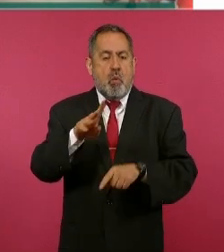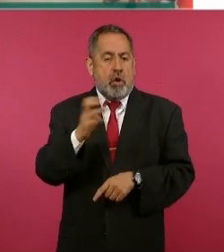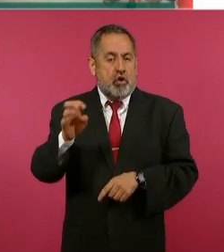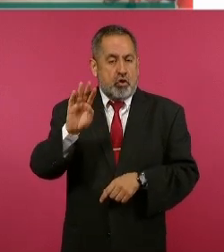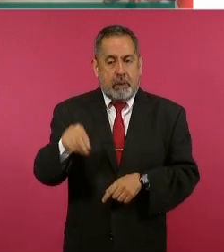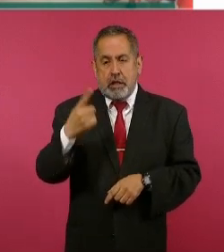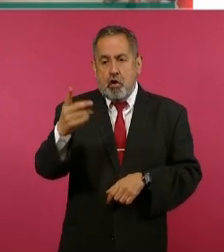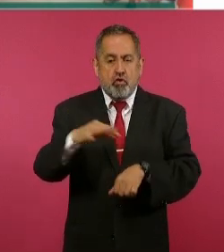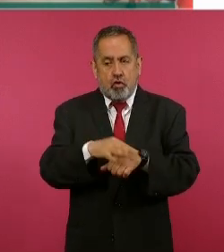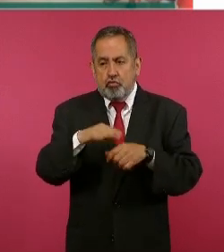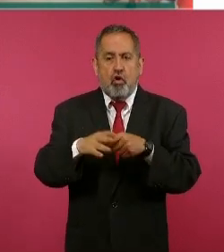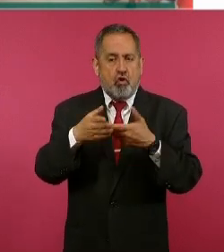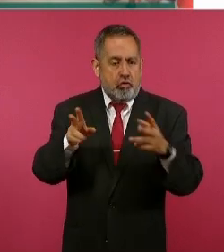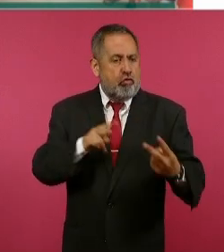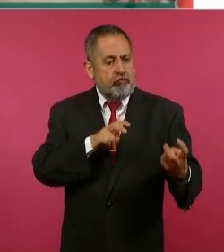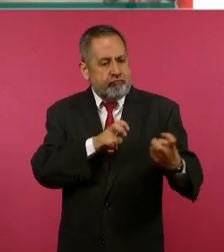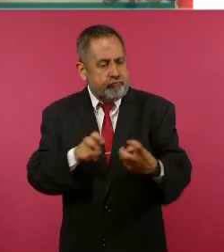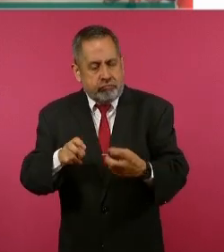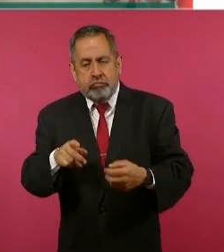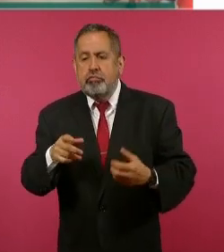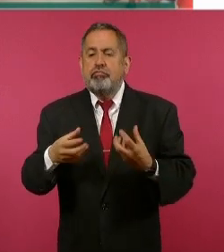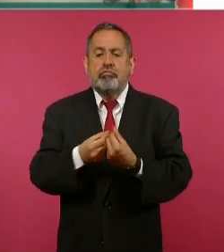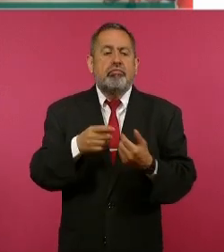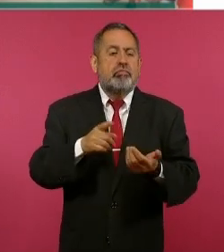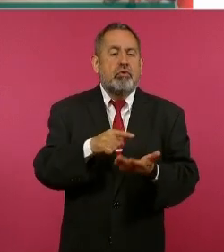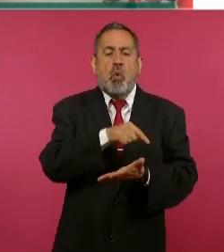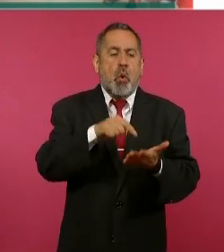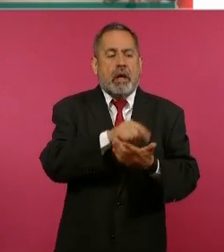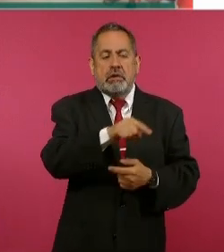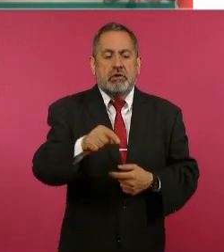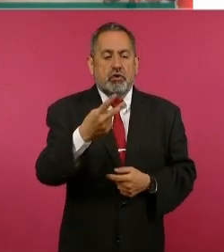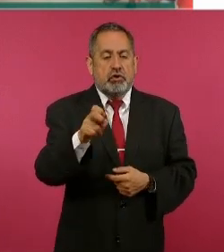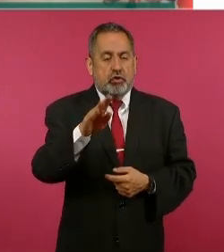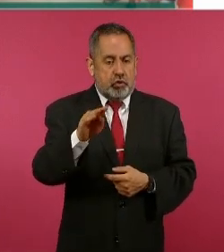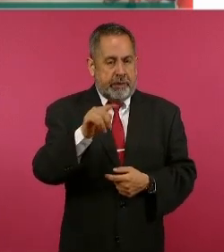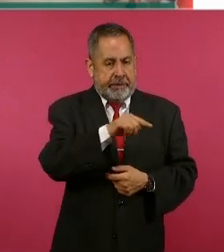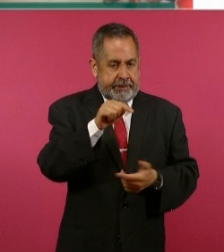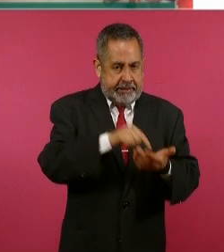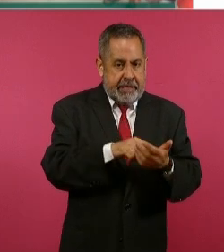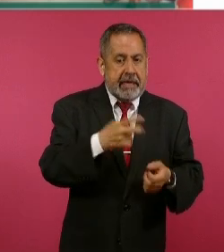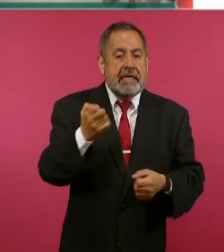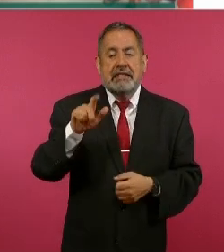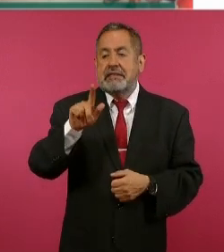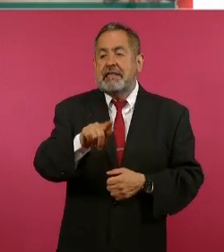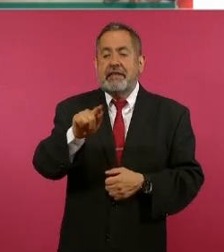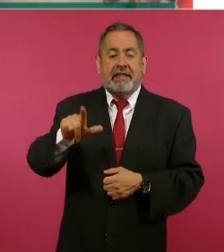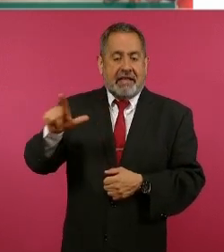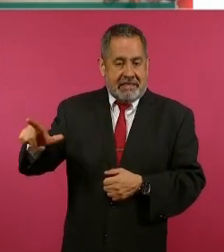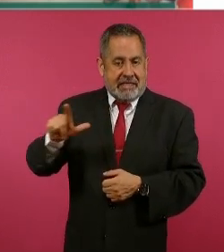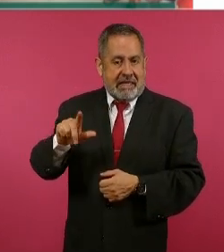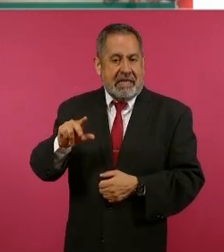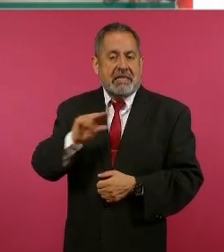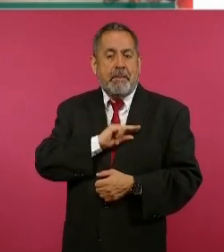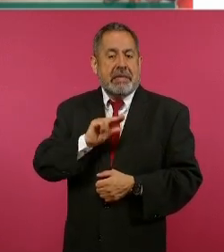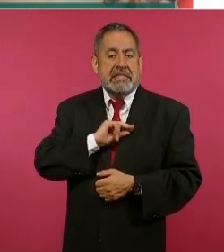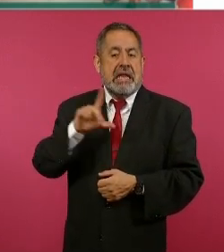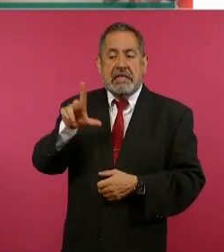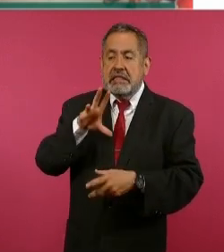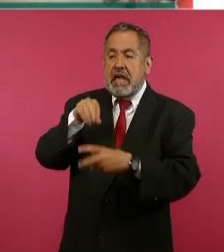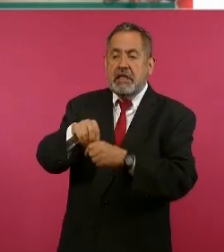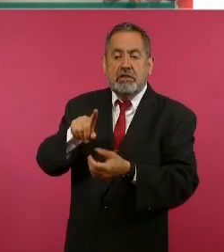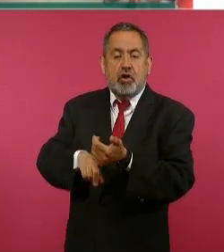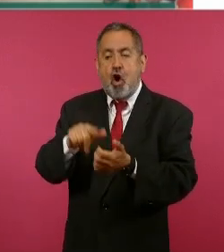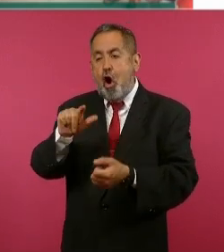médicas y médicos generales que van a cubrir 290 centros de salud a partir de mayo y 77 especialistas para